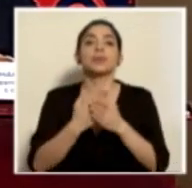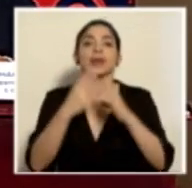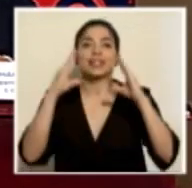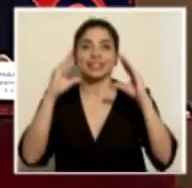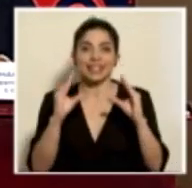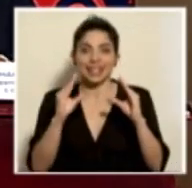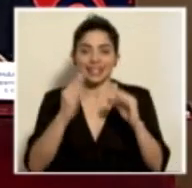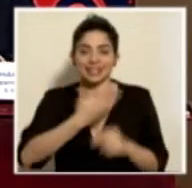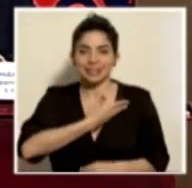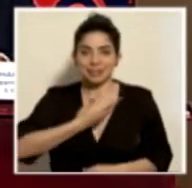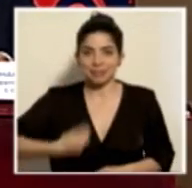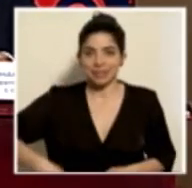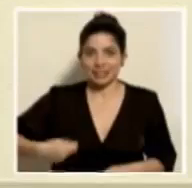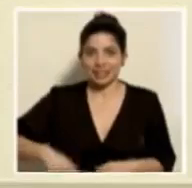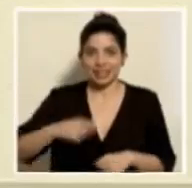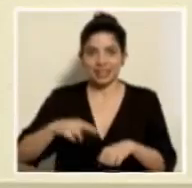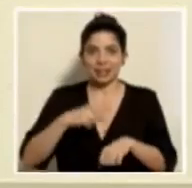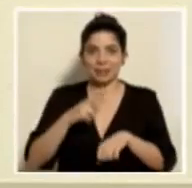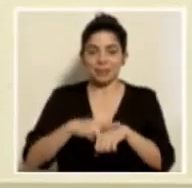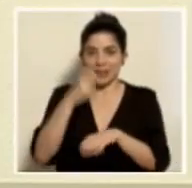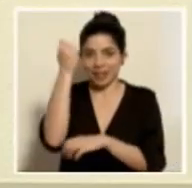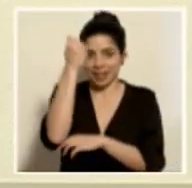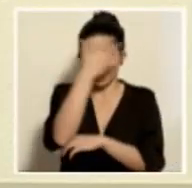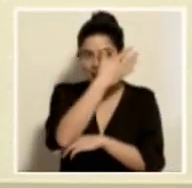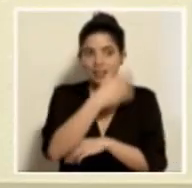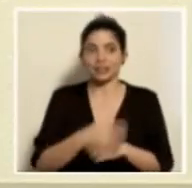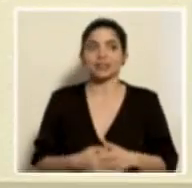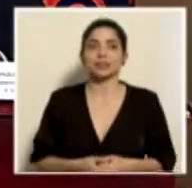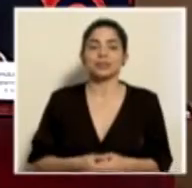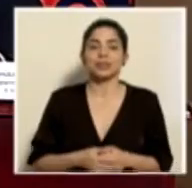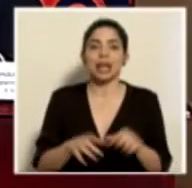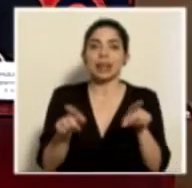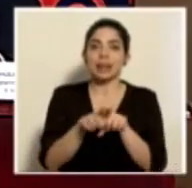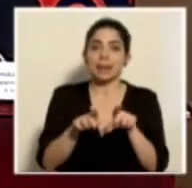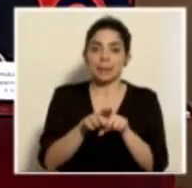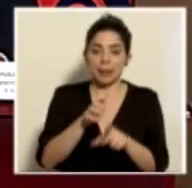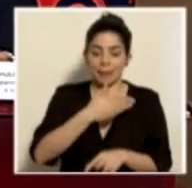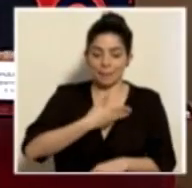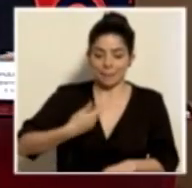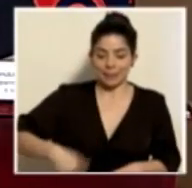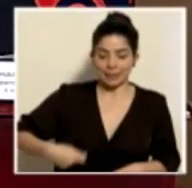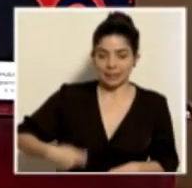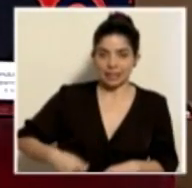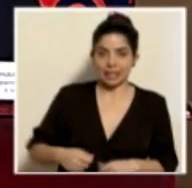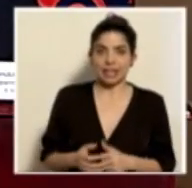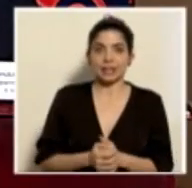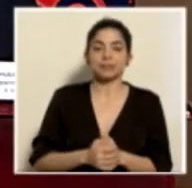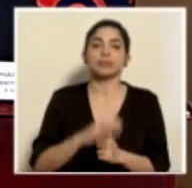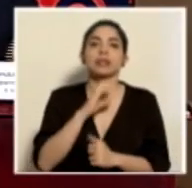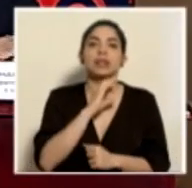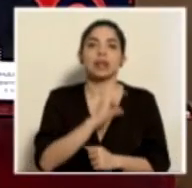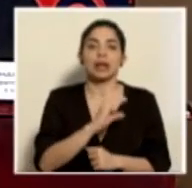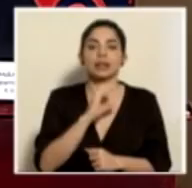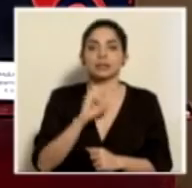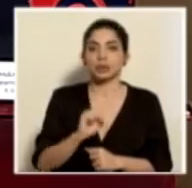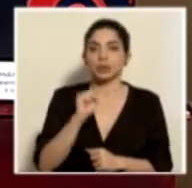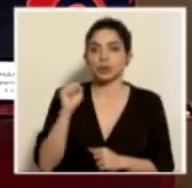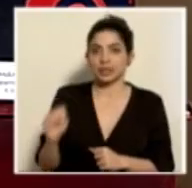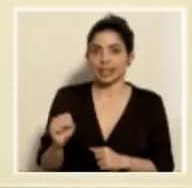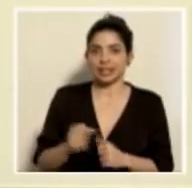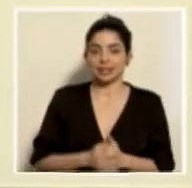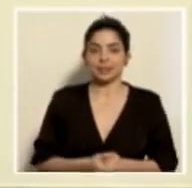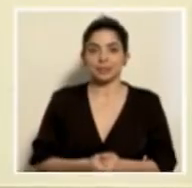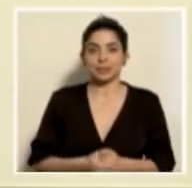tardes al señor presidente de la República, Carlos Alvarado, también al presidente ejecutivo de la Caja Costarricense de Seguro